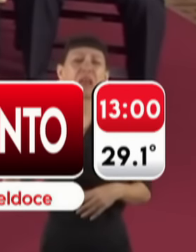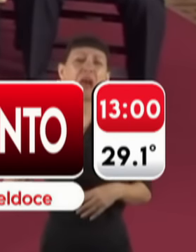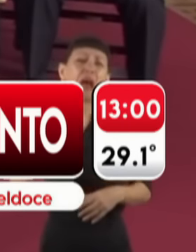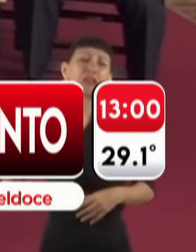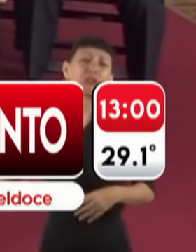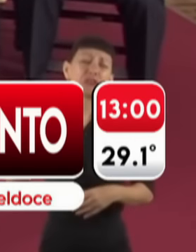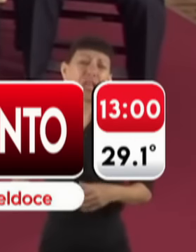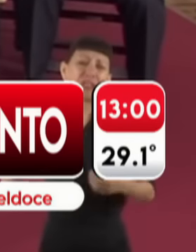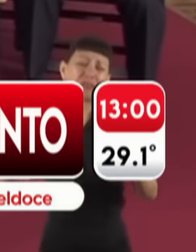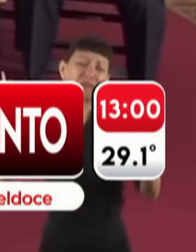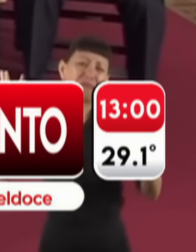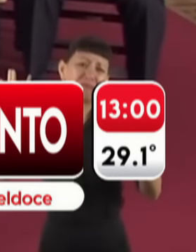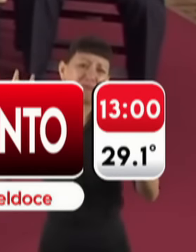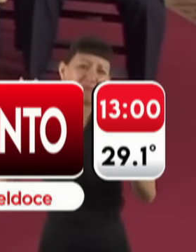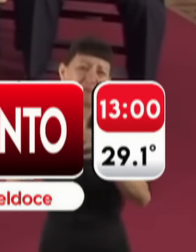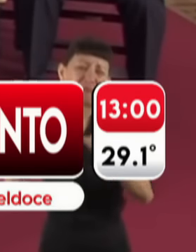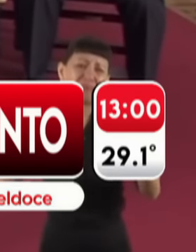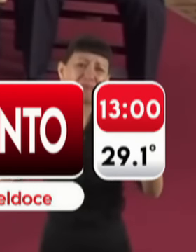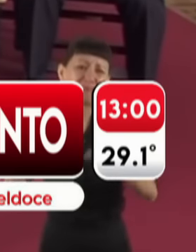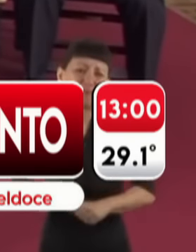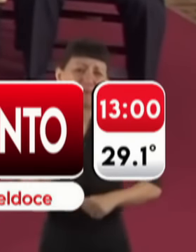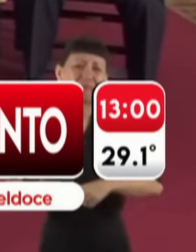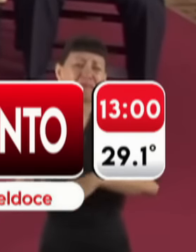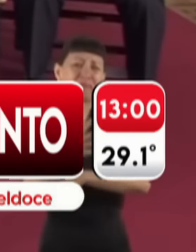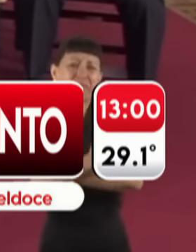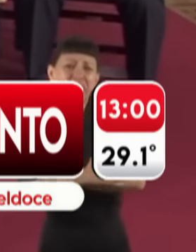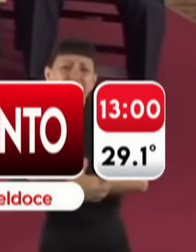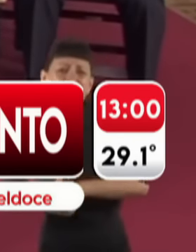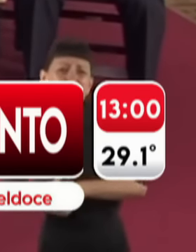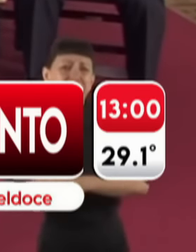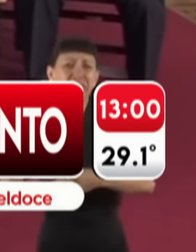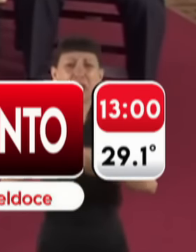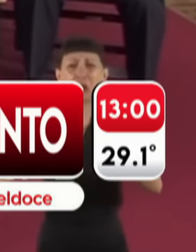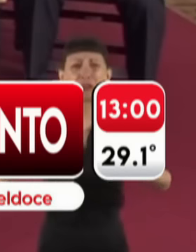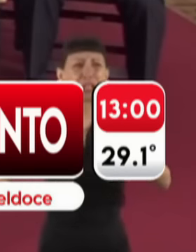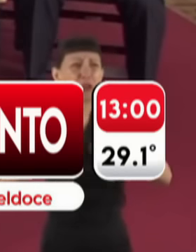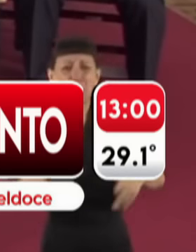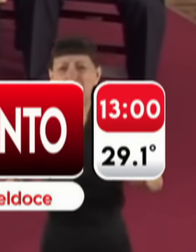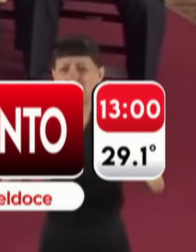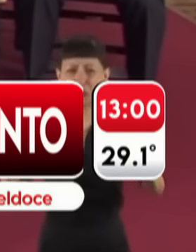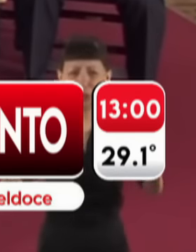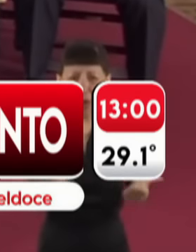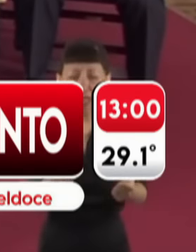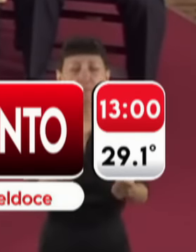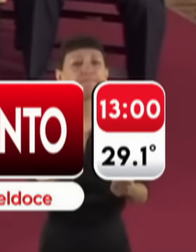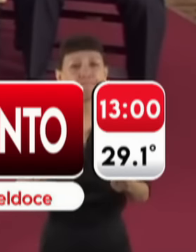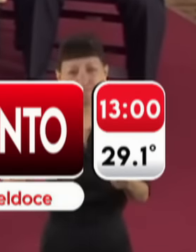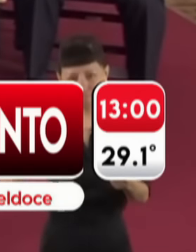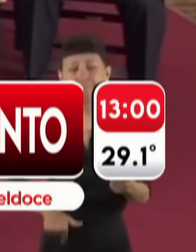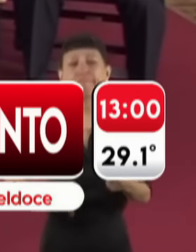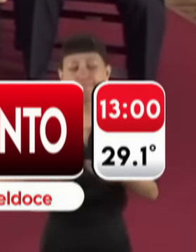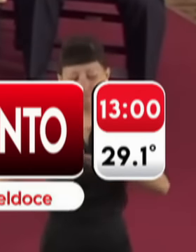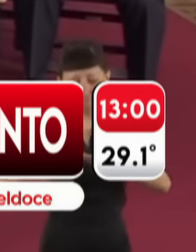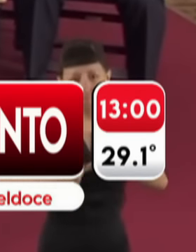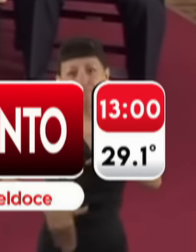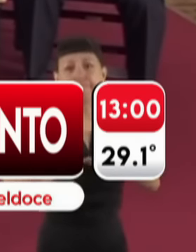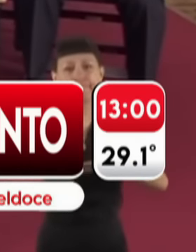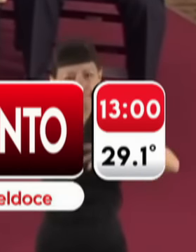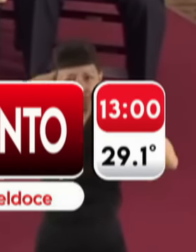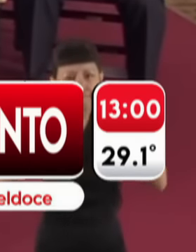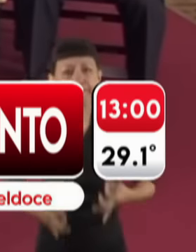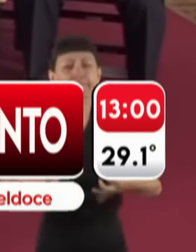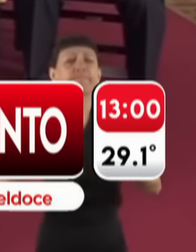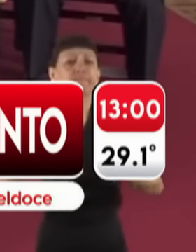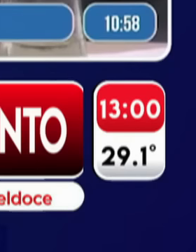transcribirlas y plasmarlas. Muchas de las reformas estructurales de esta ley pasan para ordinarias